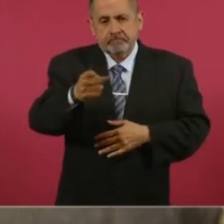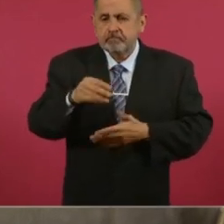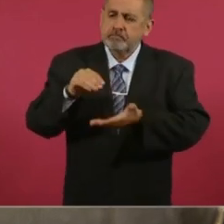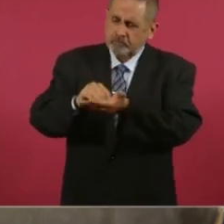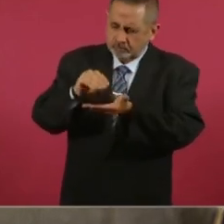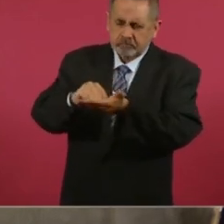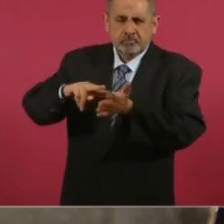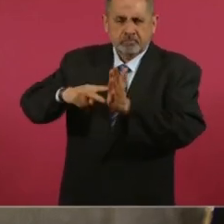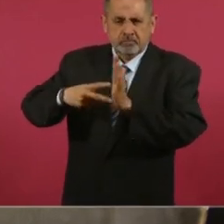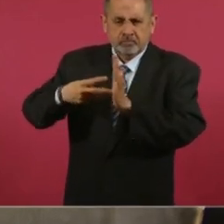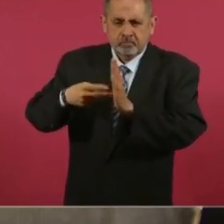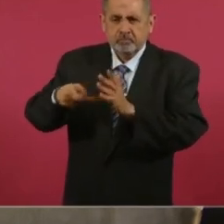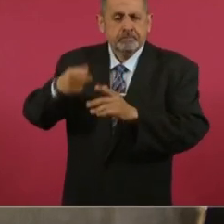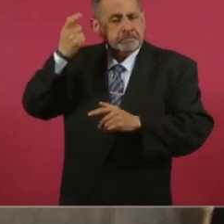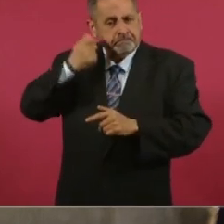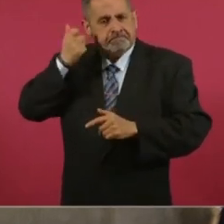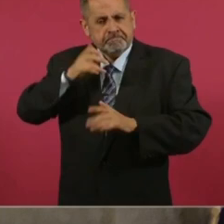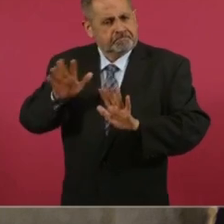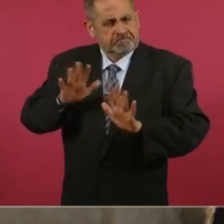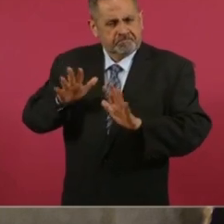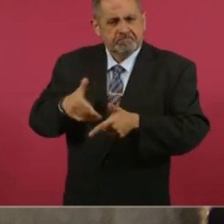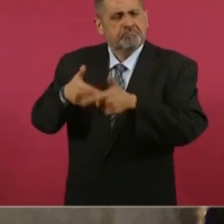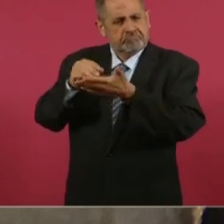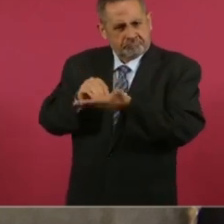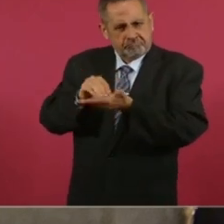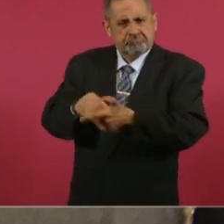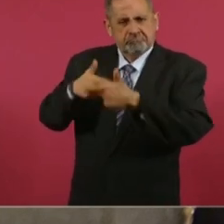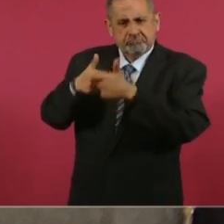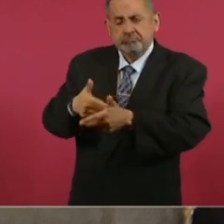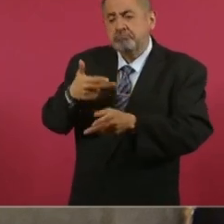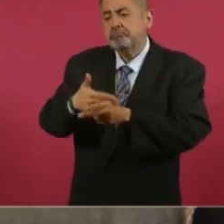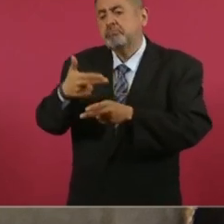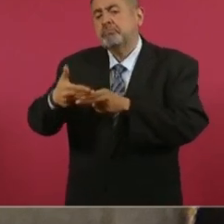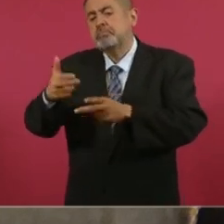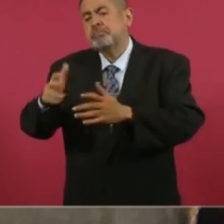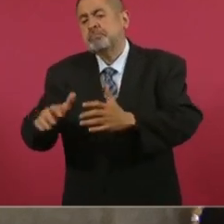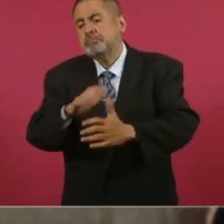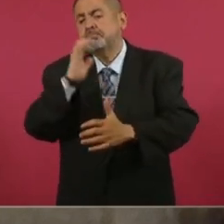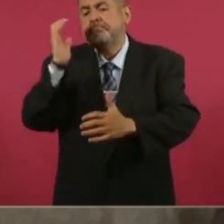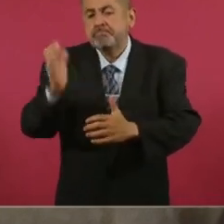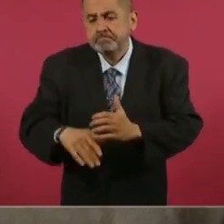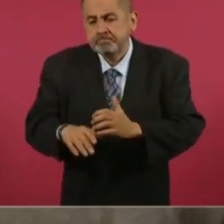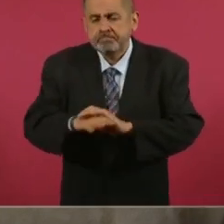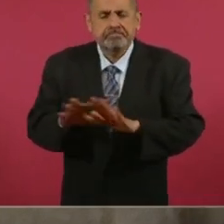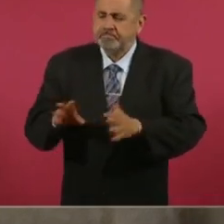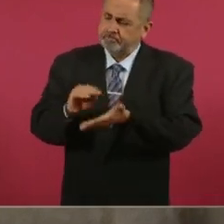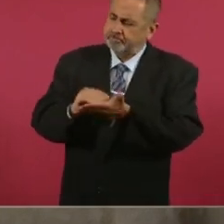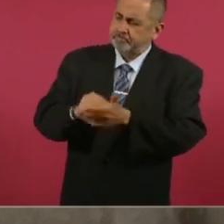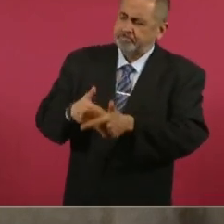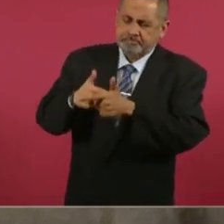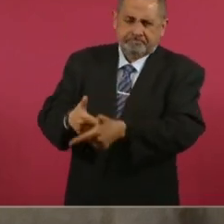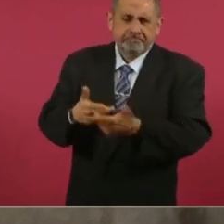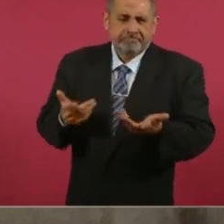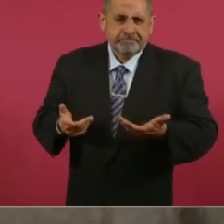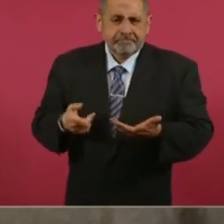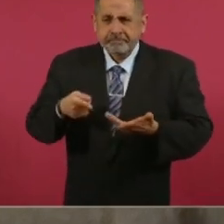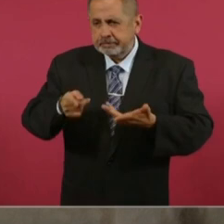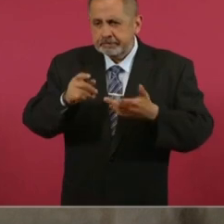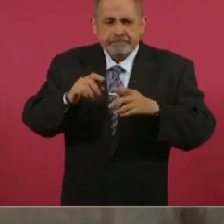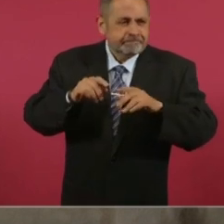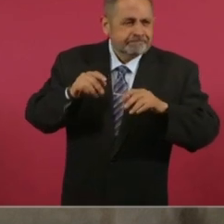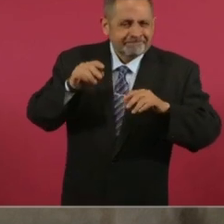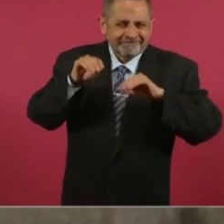continúe el ingeniero, que no lo jubilen y que lleve a término pues este, digamos, este sistema